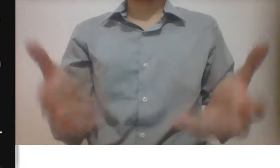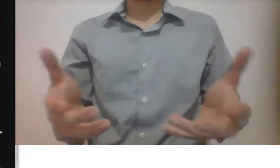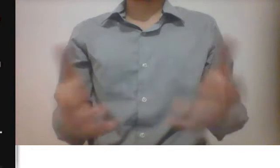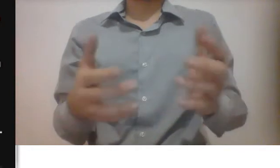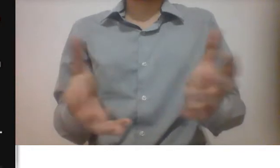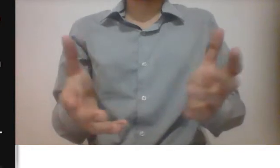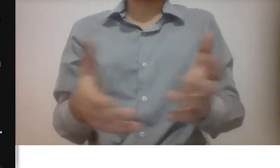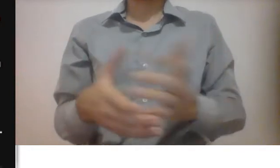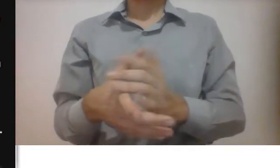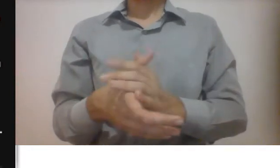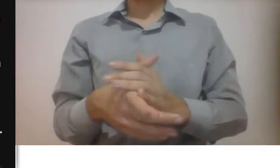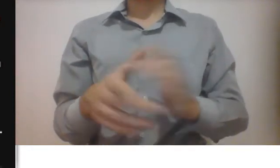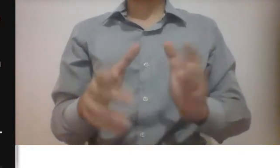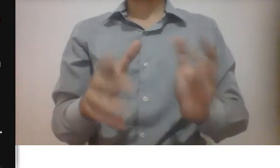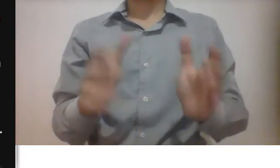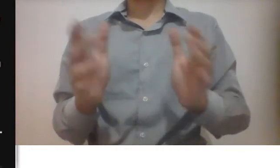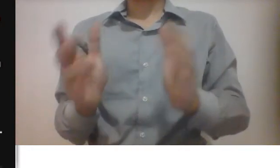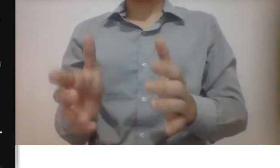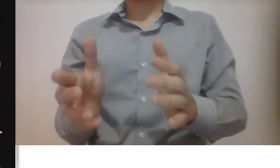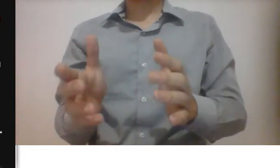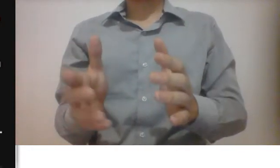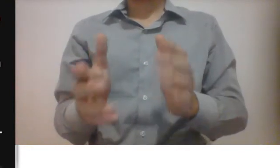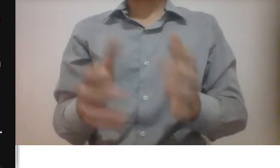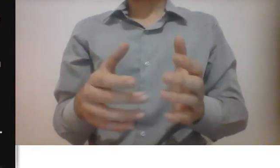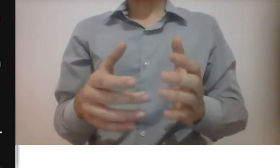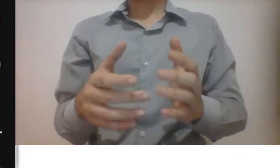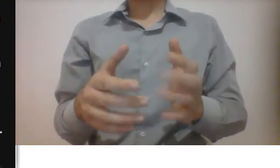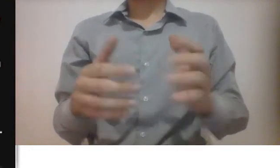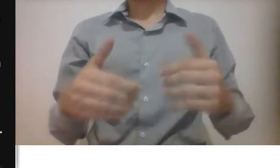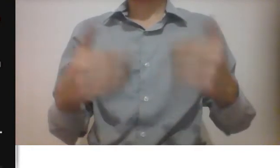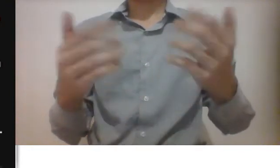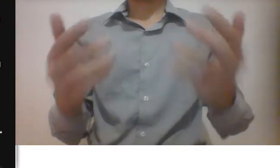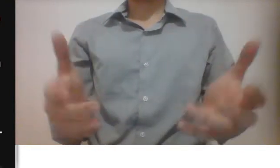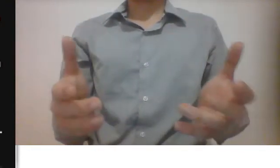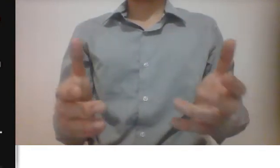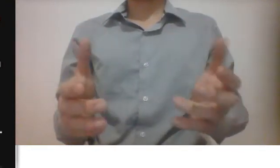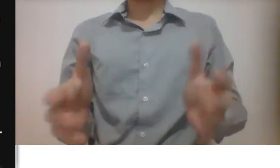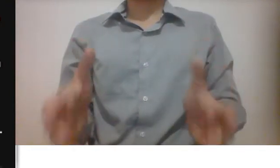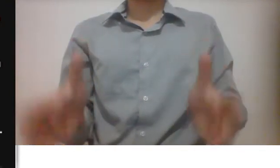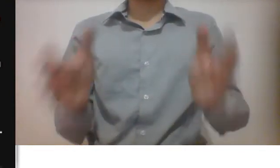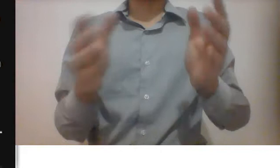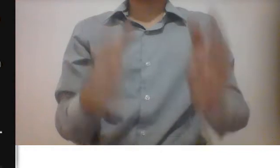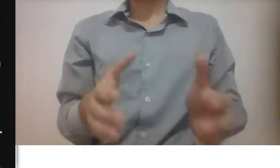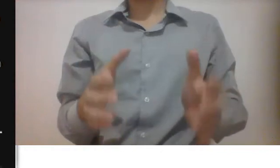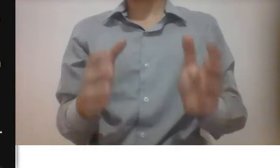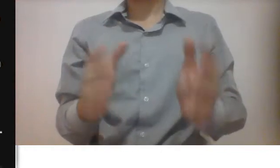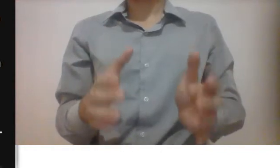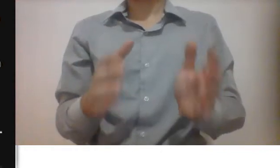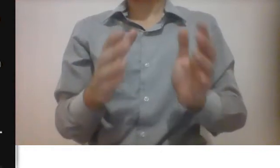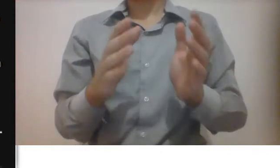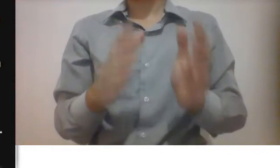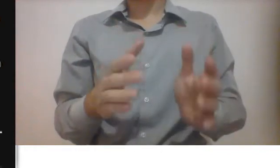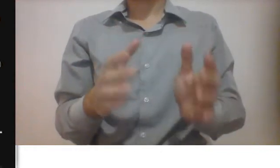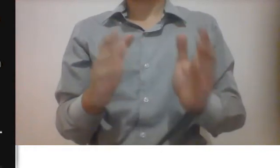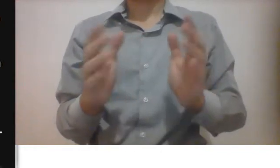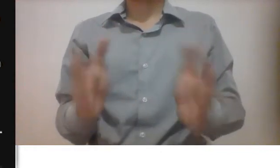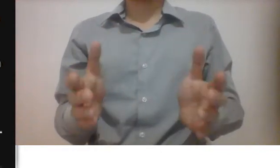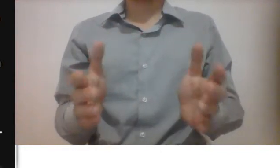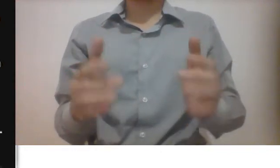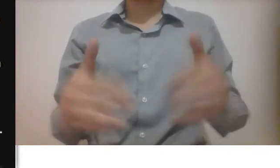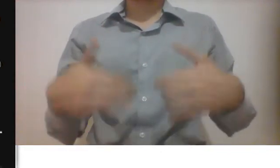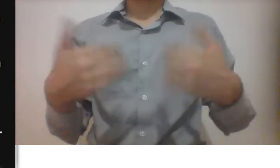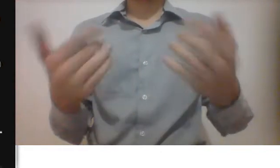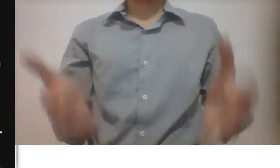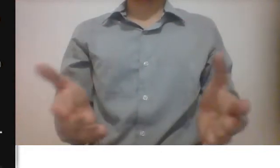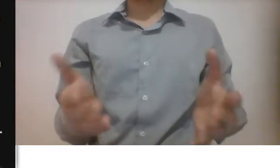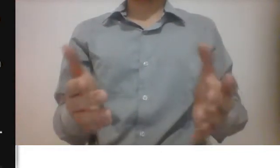que se dedican al término relacionado con las finanzas, están poniéndose bastante estrictos. Ahora, ¿qué es lo que sigue después de que se detectó estas